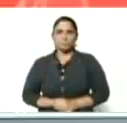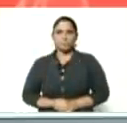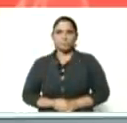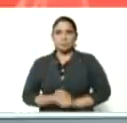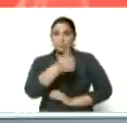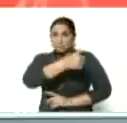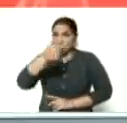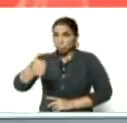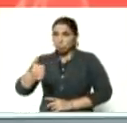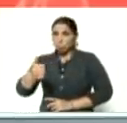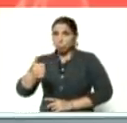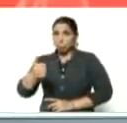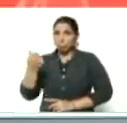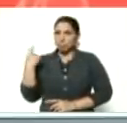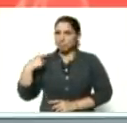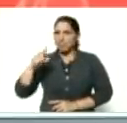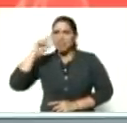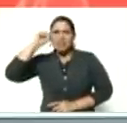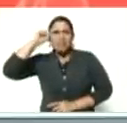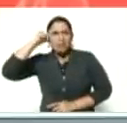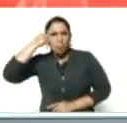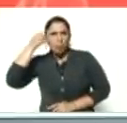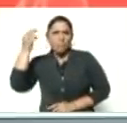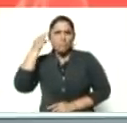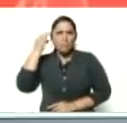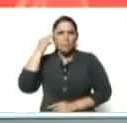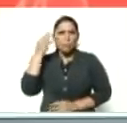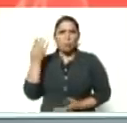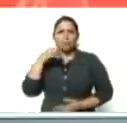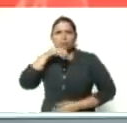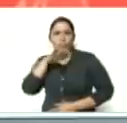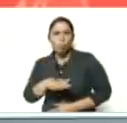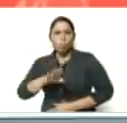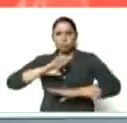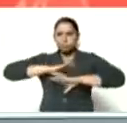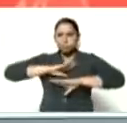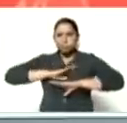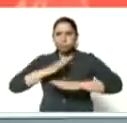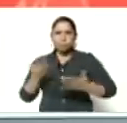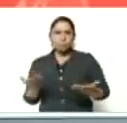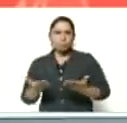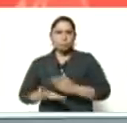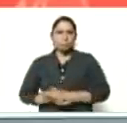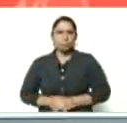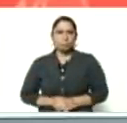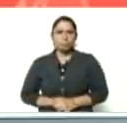Cada quien tiene su recuerdo, su anécdota, su testimonio.